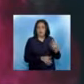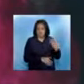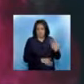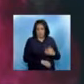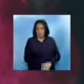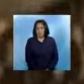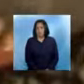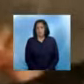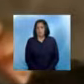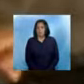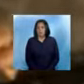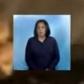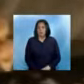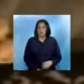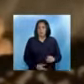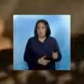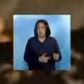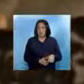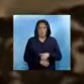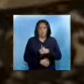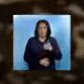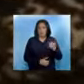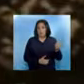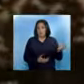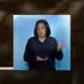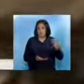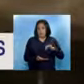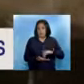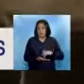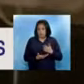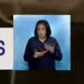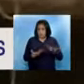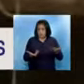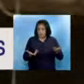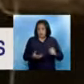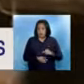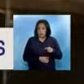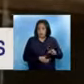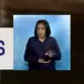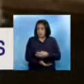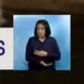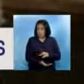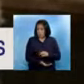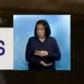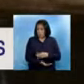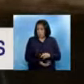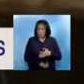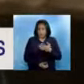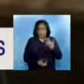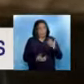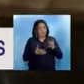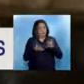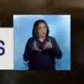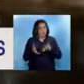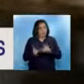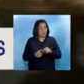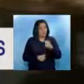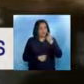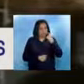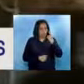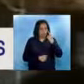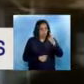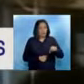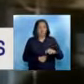horas. Una y otra vez. Su música es su mejor legajo. La conocían como